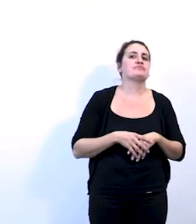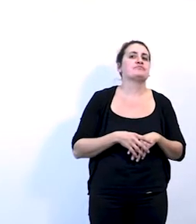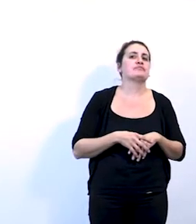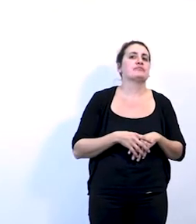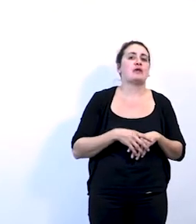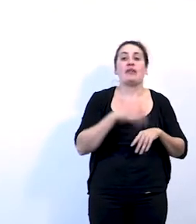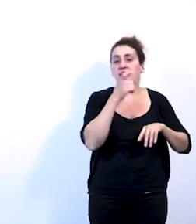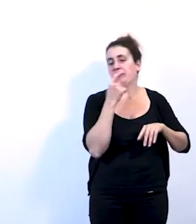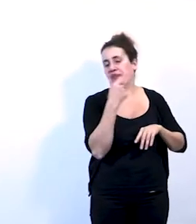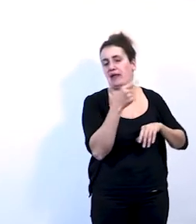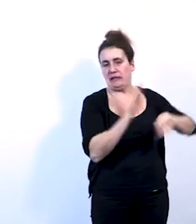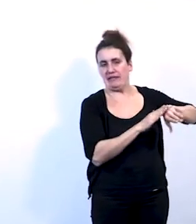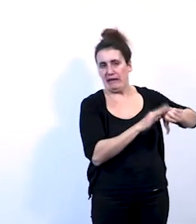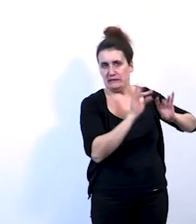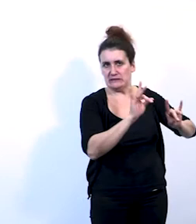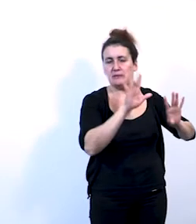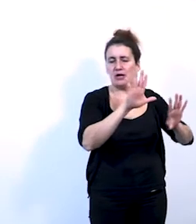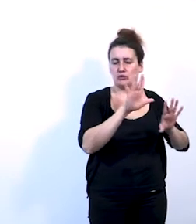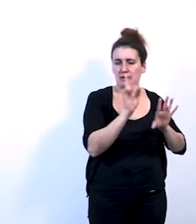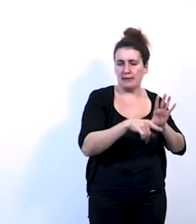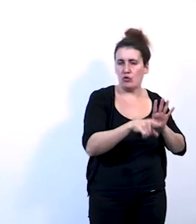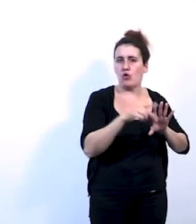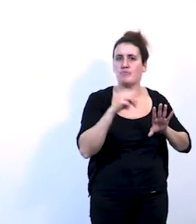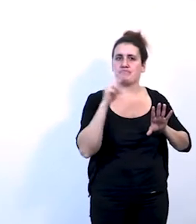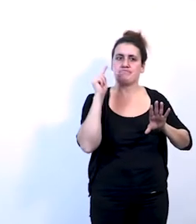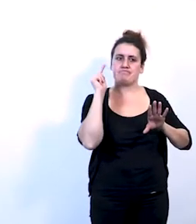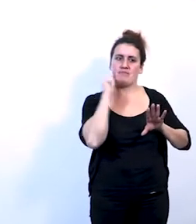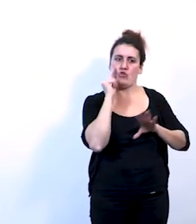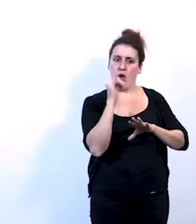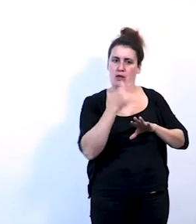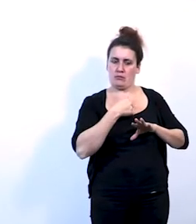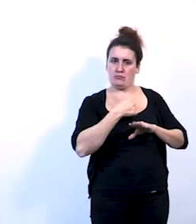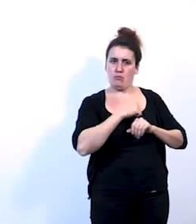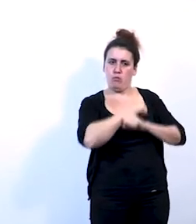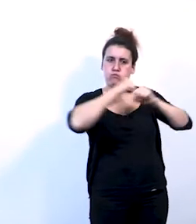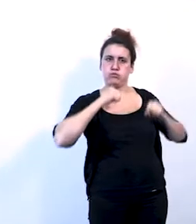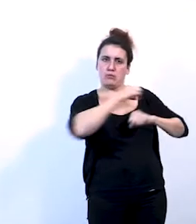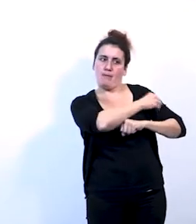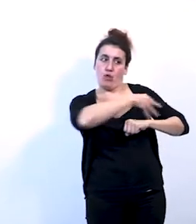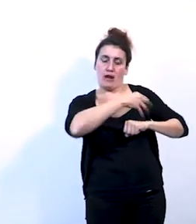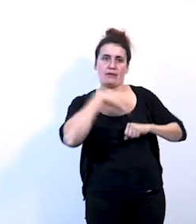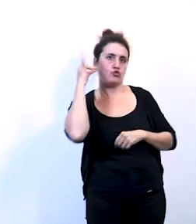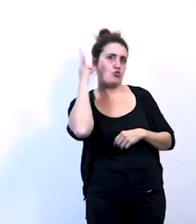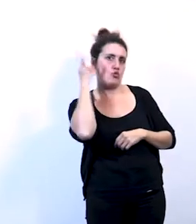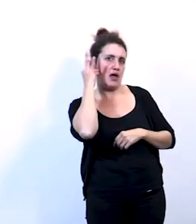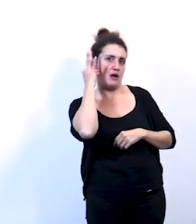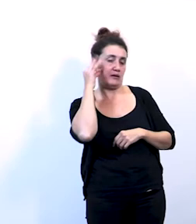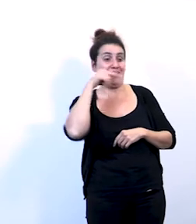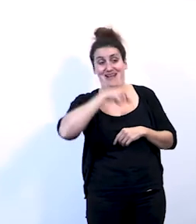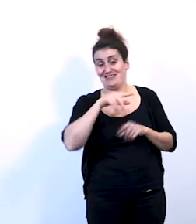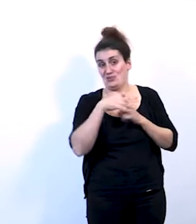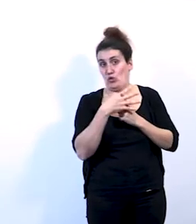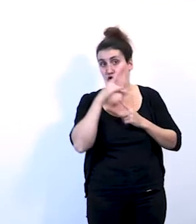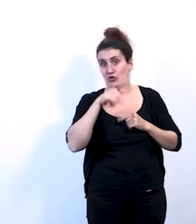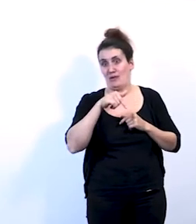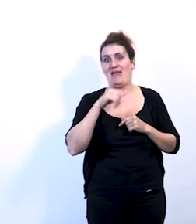de izquierdas? Lo que sucede es también un miedo al empoderamiento de la mujer, en este caso, al empoderamiento de las